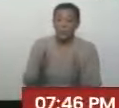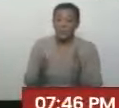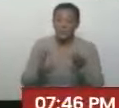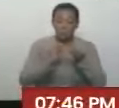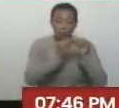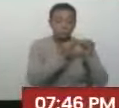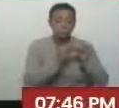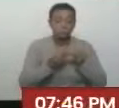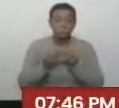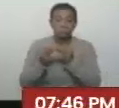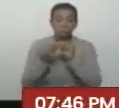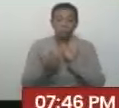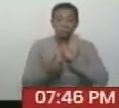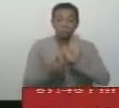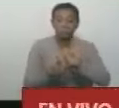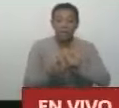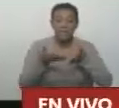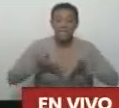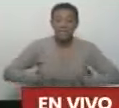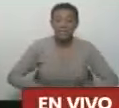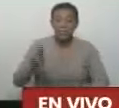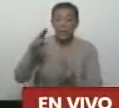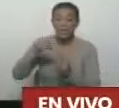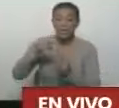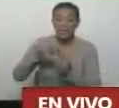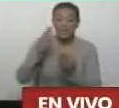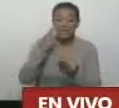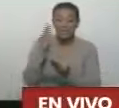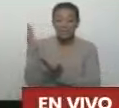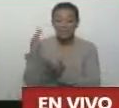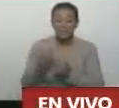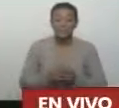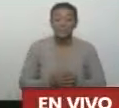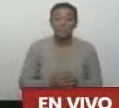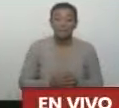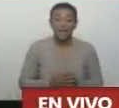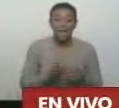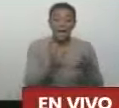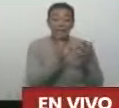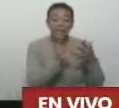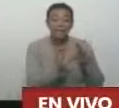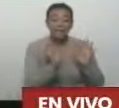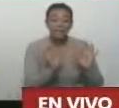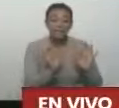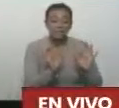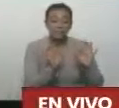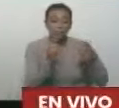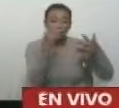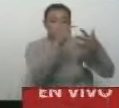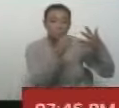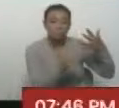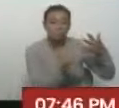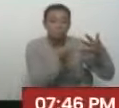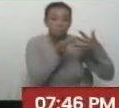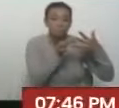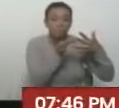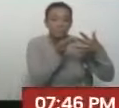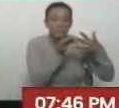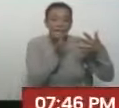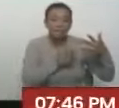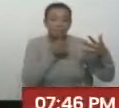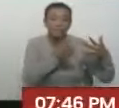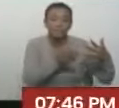Además... en la competencia Oilbox Challenge, categoría elementaria, bueno, gana el equipo de